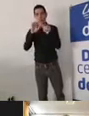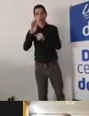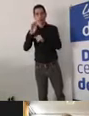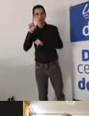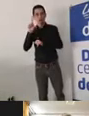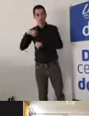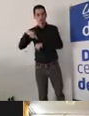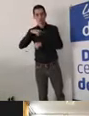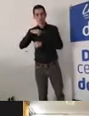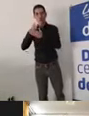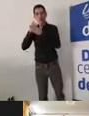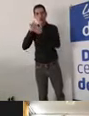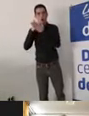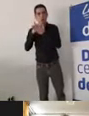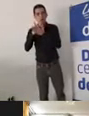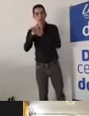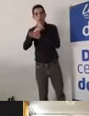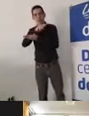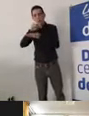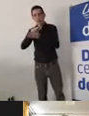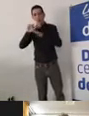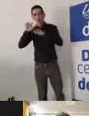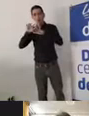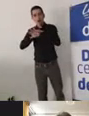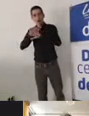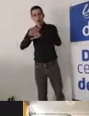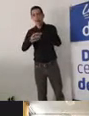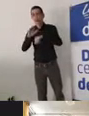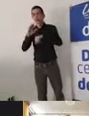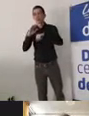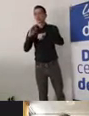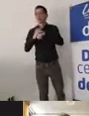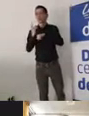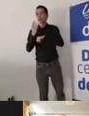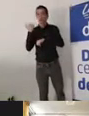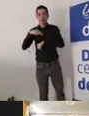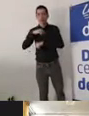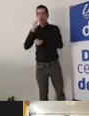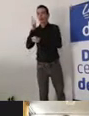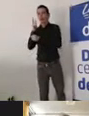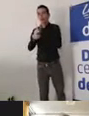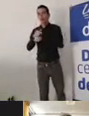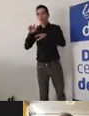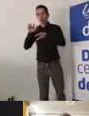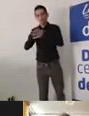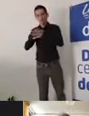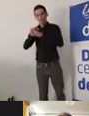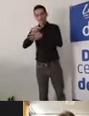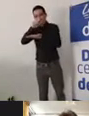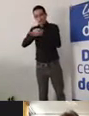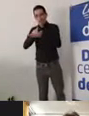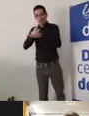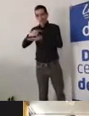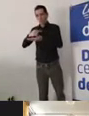era garantista, no estaba acorde al siglo XX y a la modernidad y a la participación de las mujeres, de los jóvenes, de los